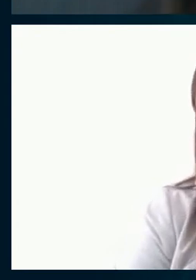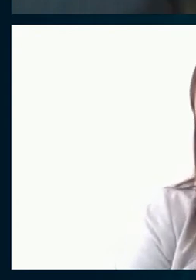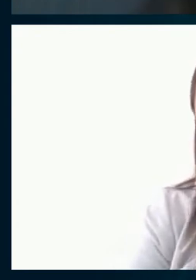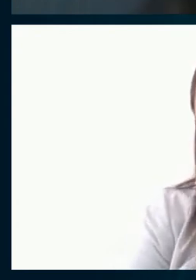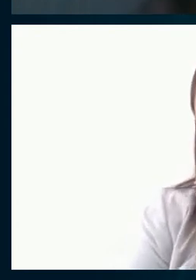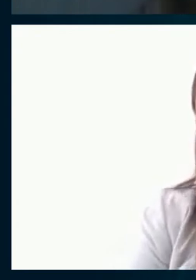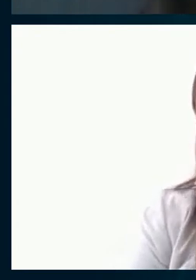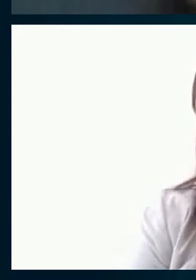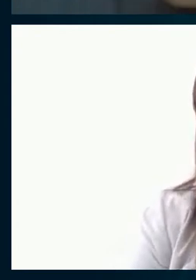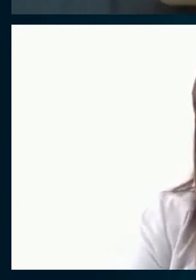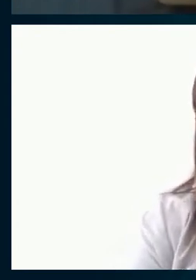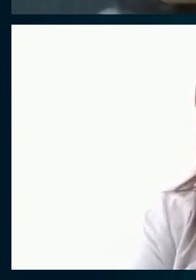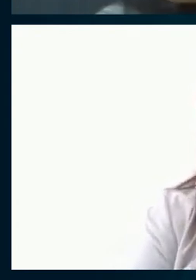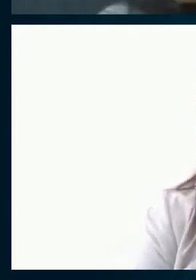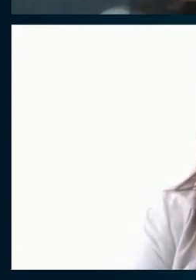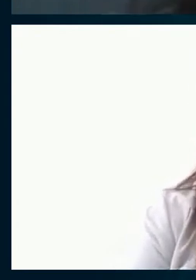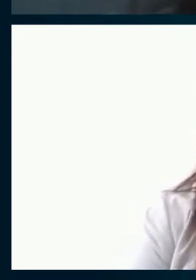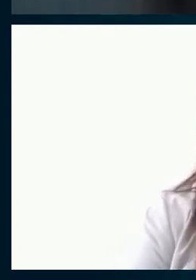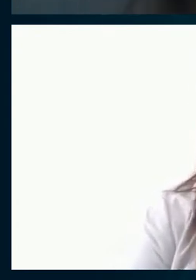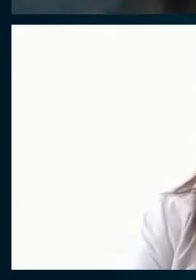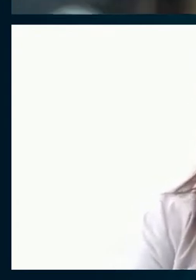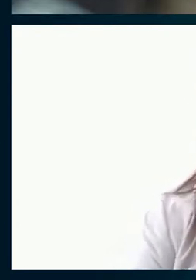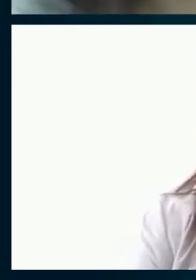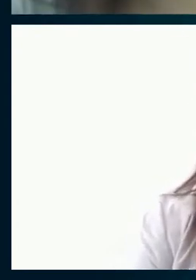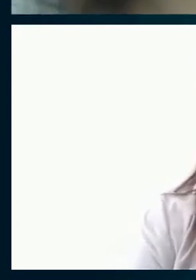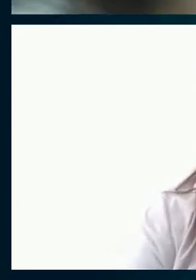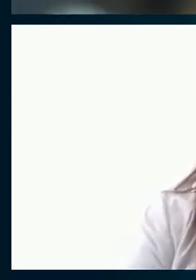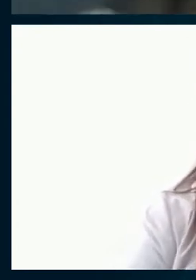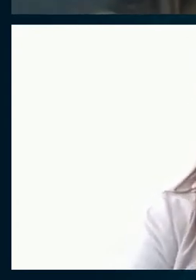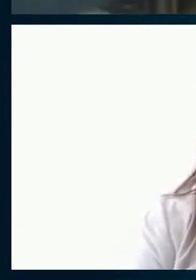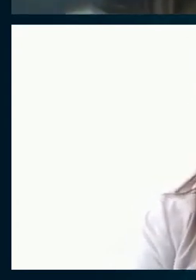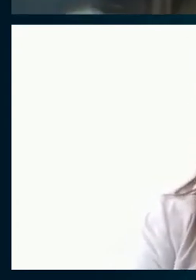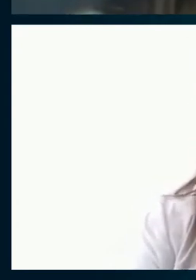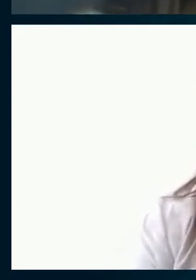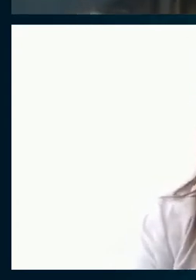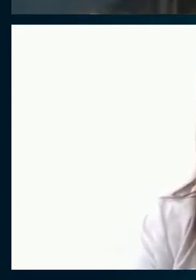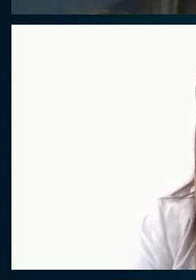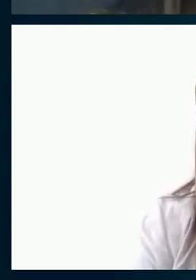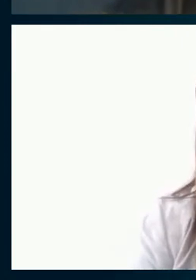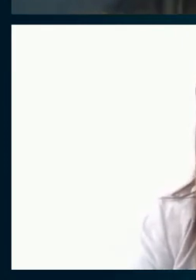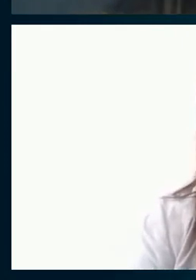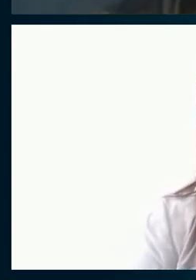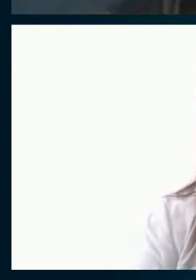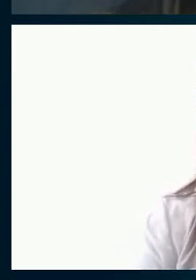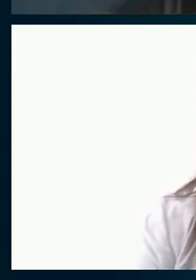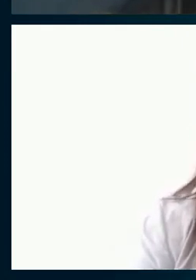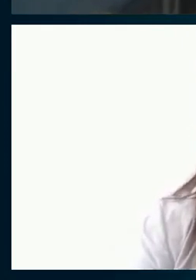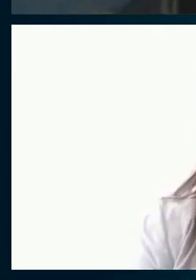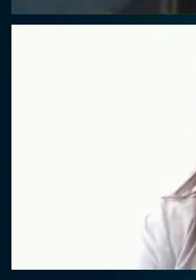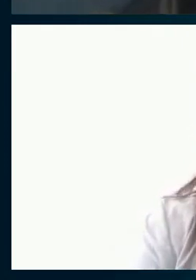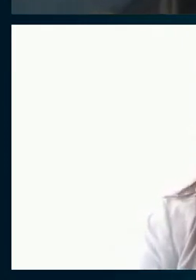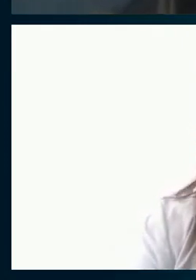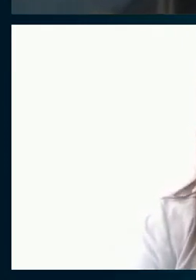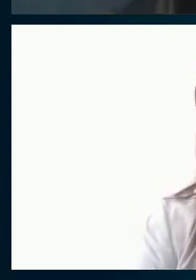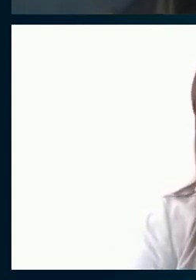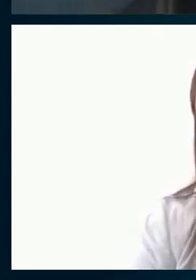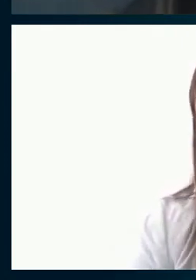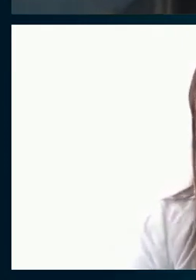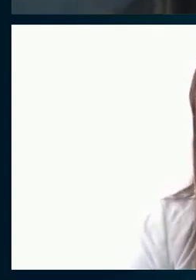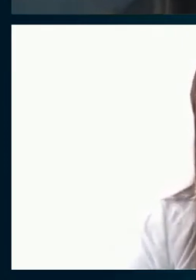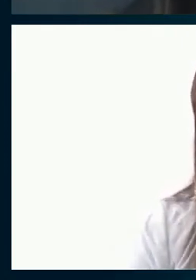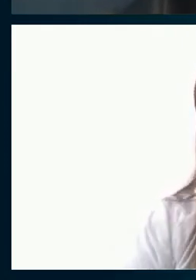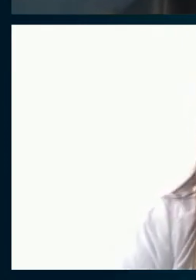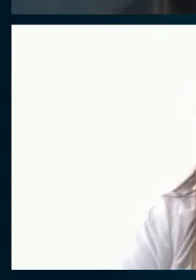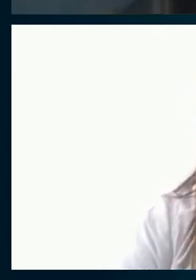chute también, porque hay chutes de antiguos que no tienen la dimensión para hacer, no tienen la capacidad para eso,